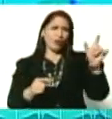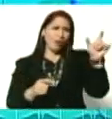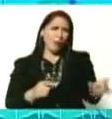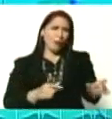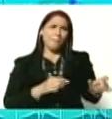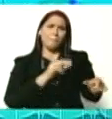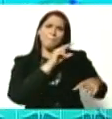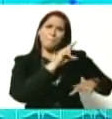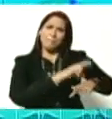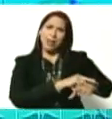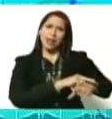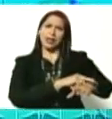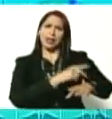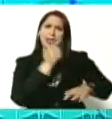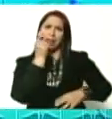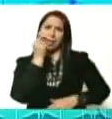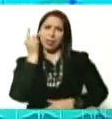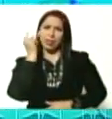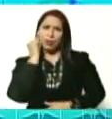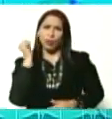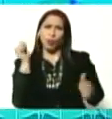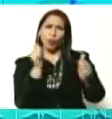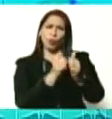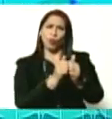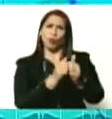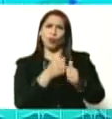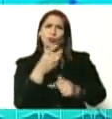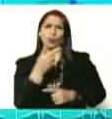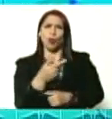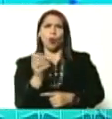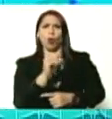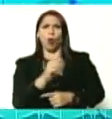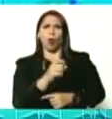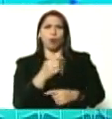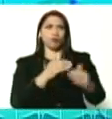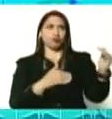médicos y médicas con 2, 3 posgrados